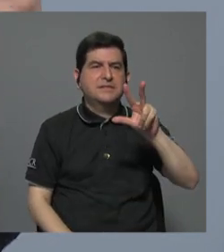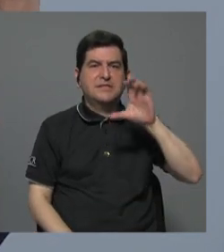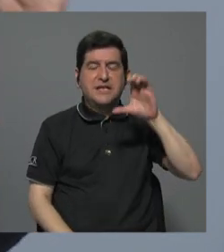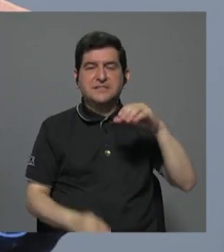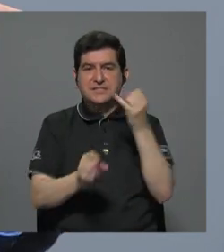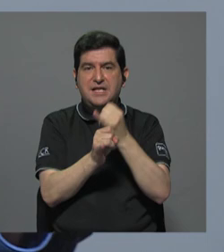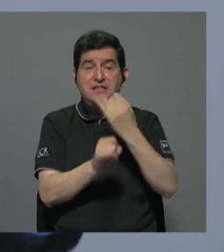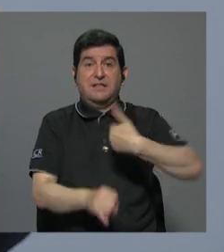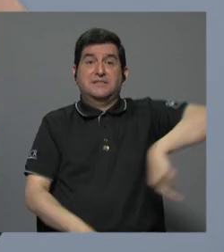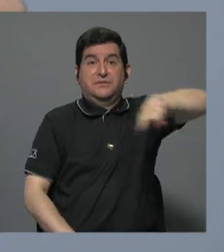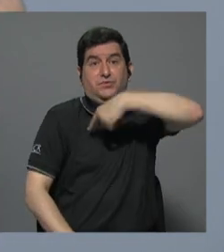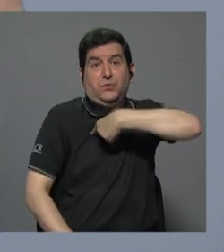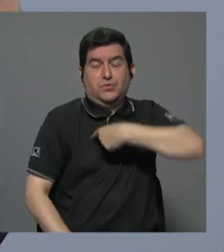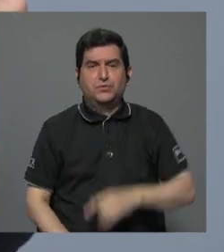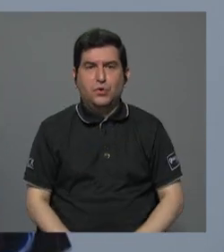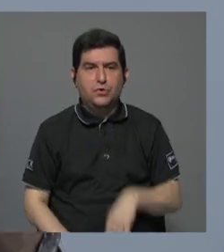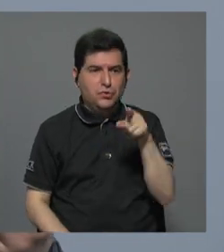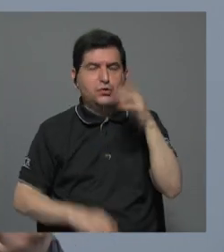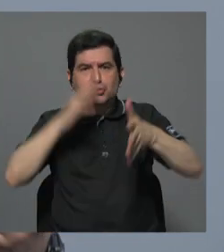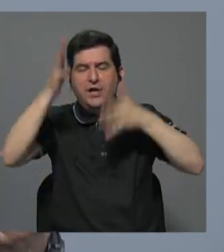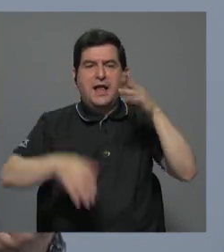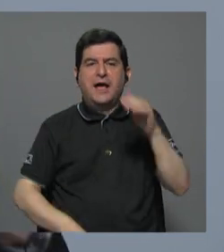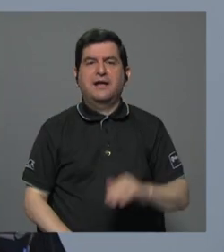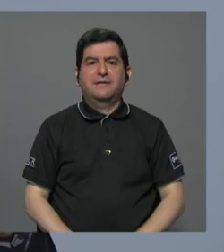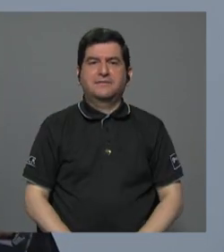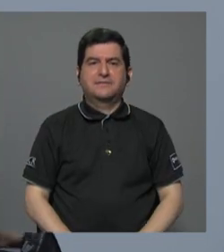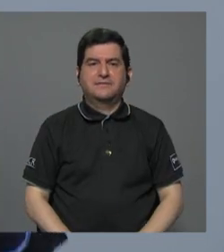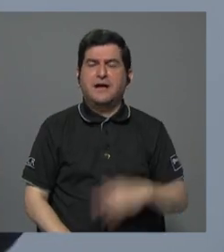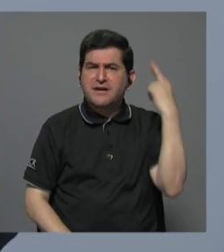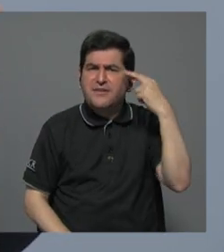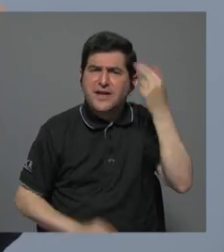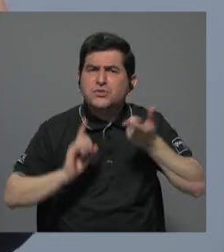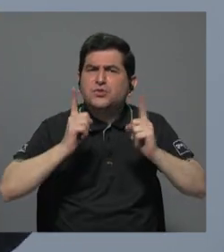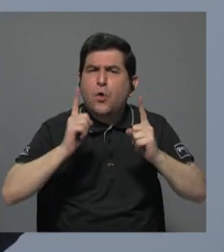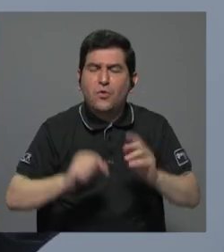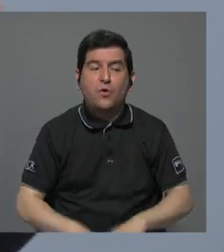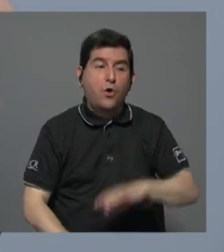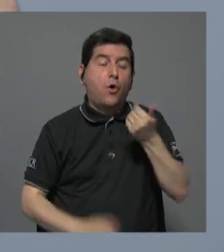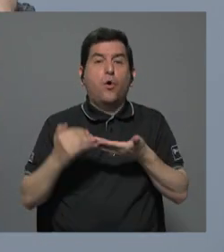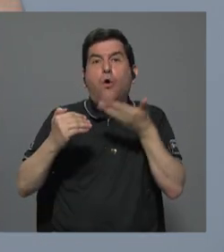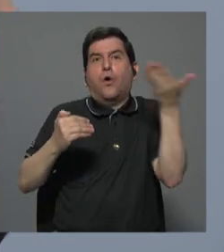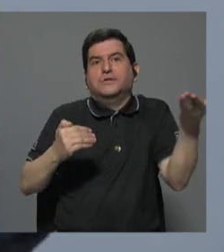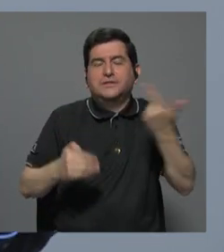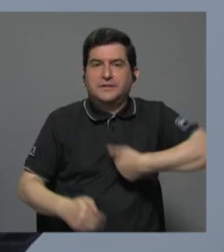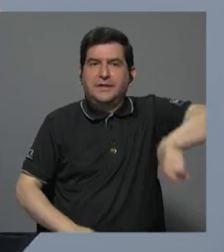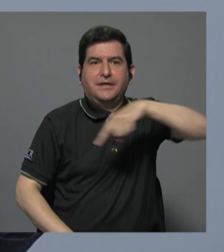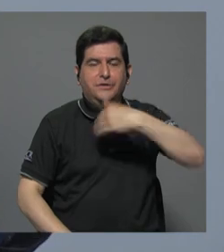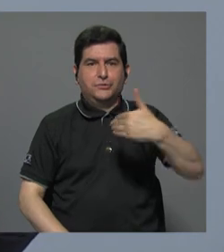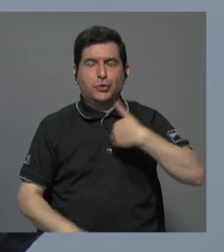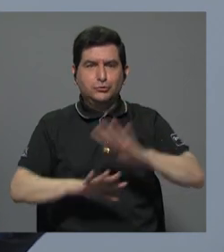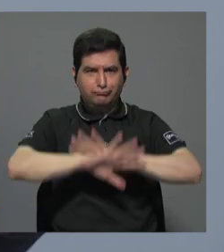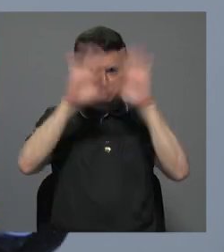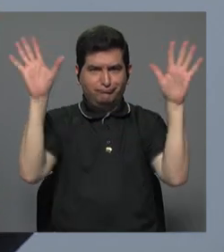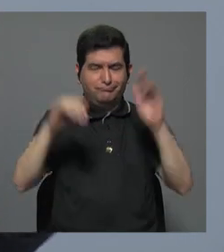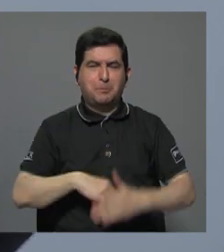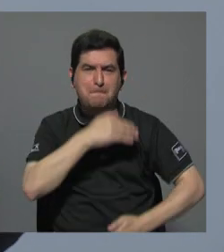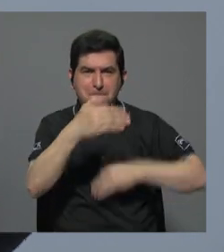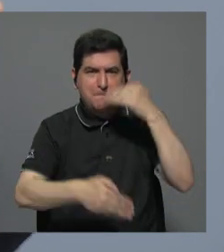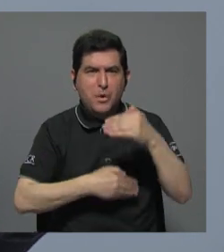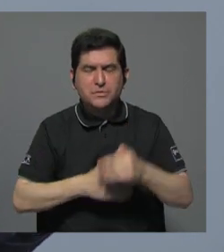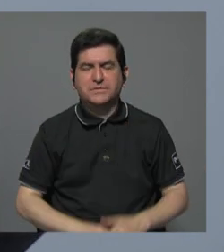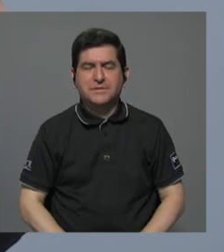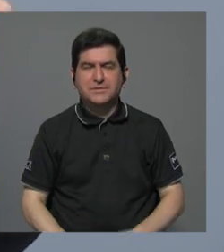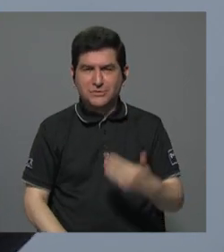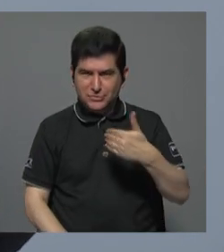que tenemos nosotros fueron creadas por qué razón por qué y eso es otro elemento que nosotros tenemos muy claro y es que los procesos de